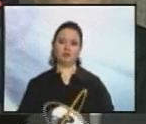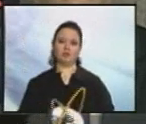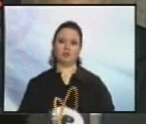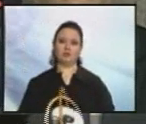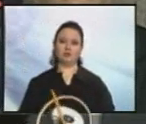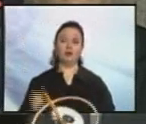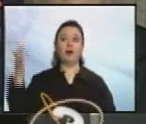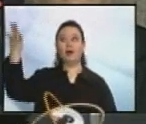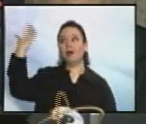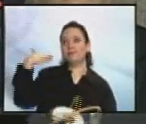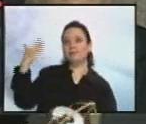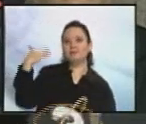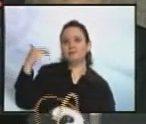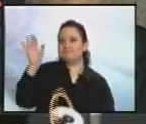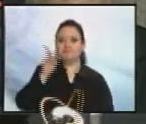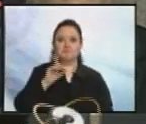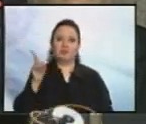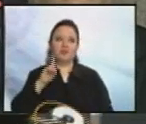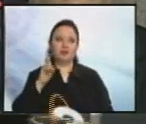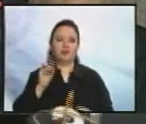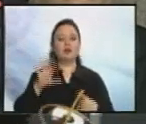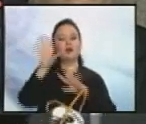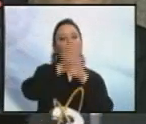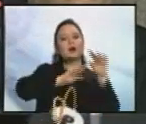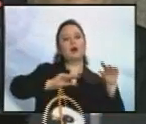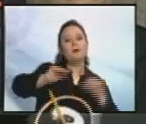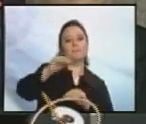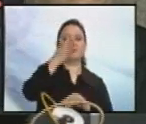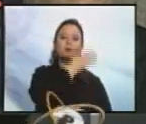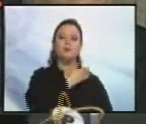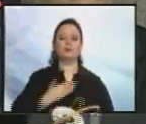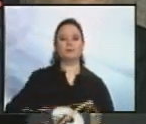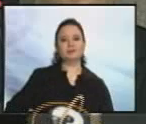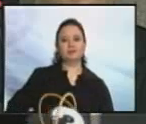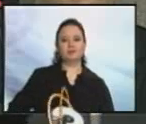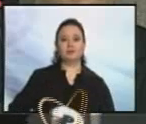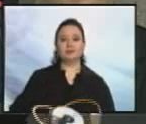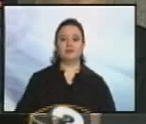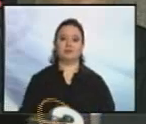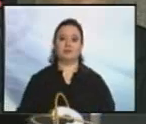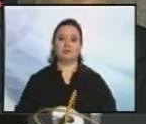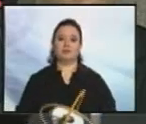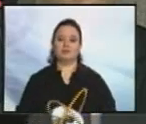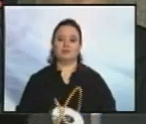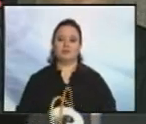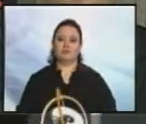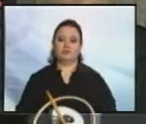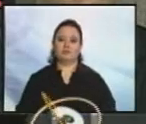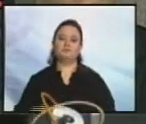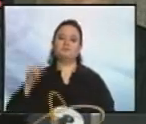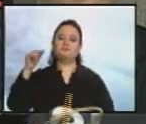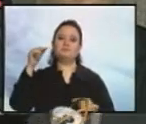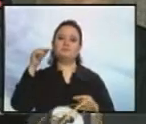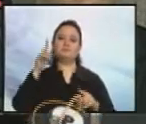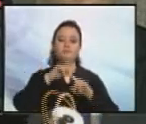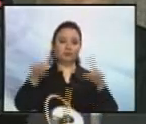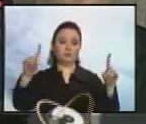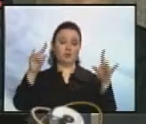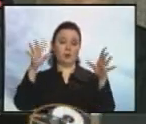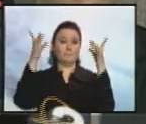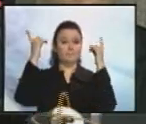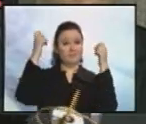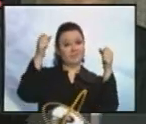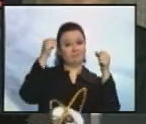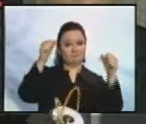Tampoco antes la caída fue causada por la presencia multitudinaria